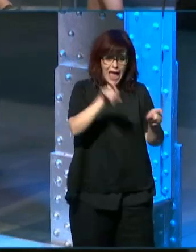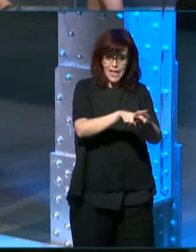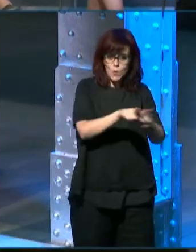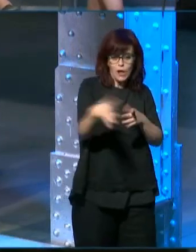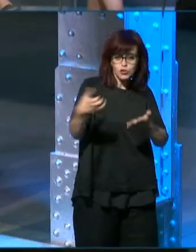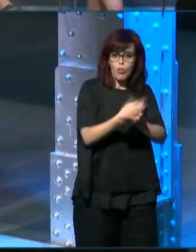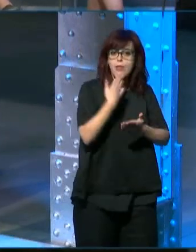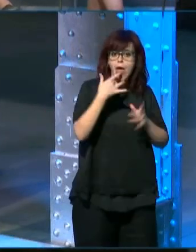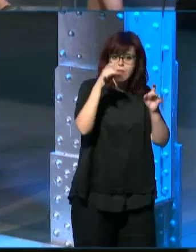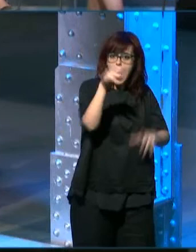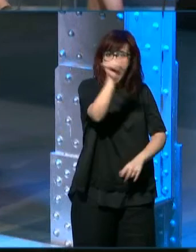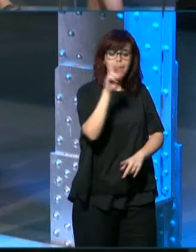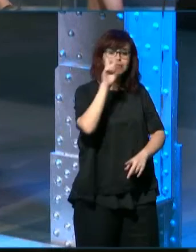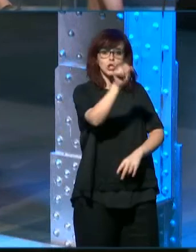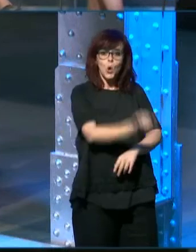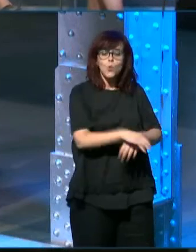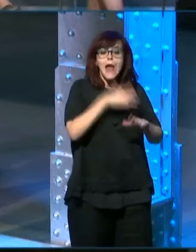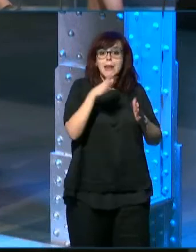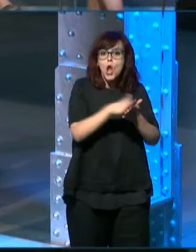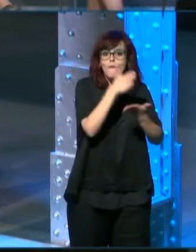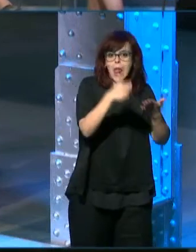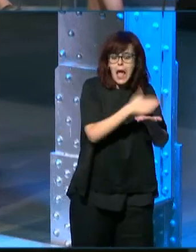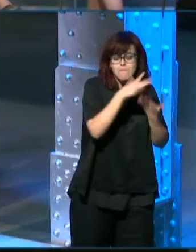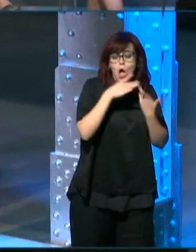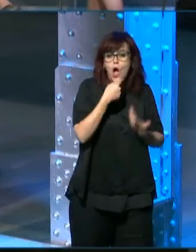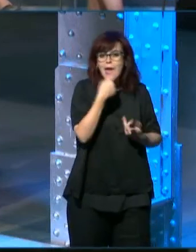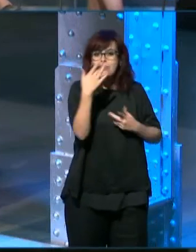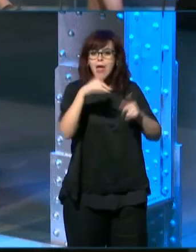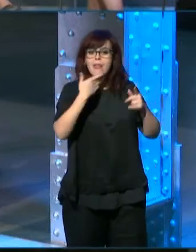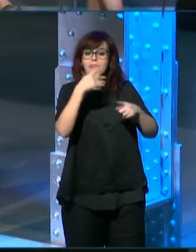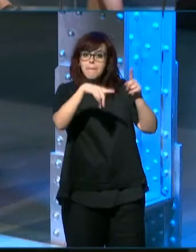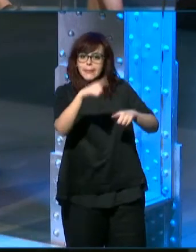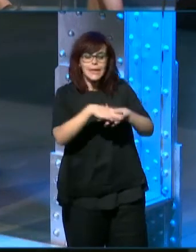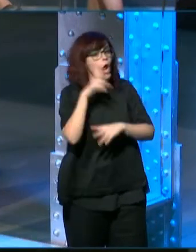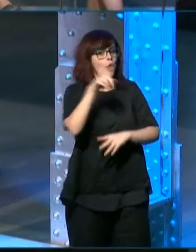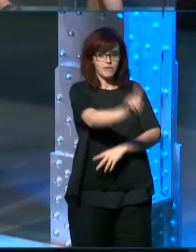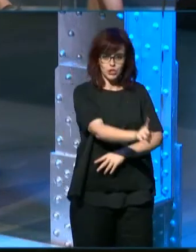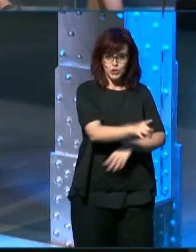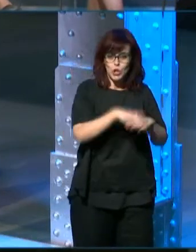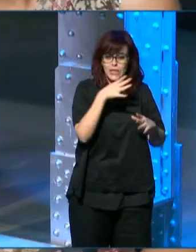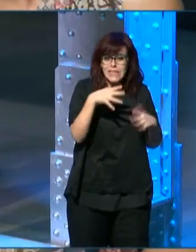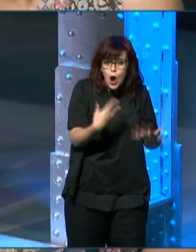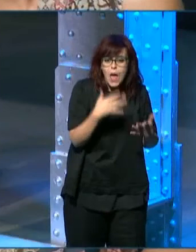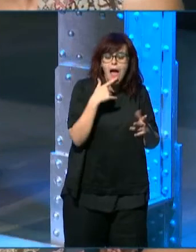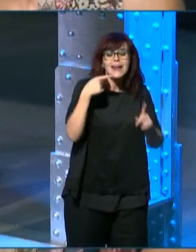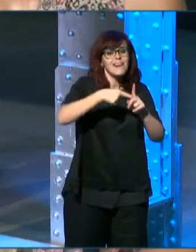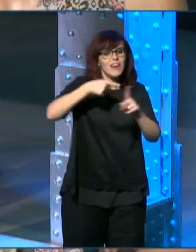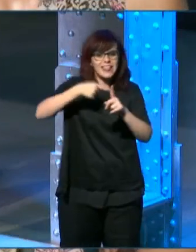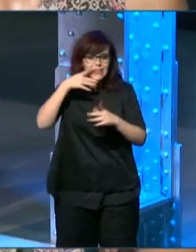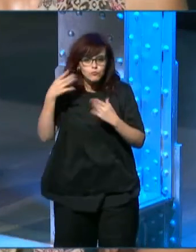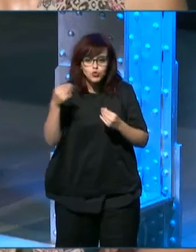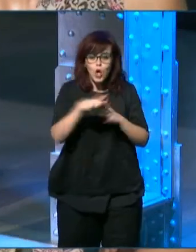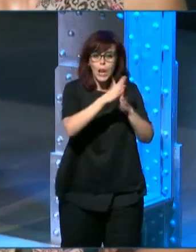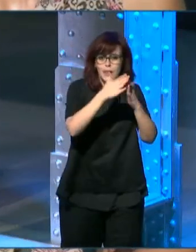de cierta edad, pero si digo una novela, es muy probable que no. Pues por la gran cantidad de editoriales que mencionabais,